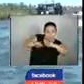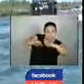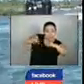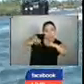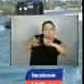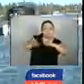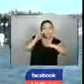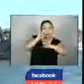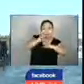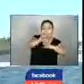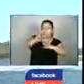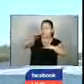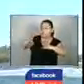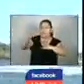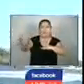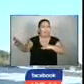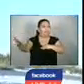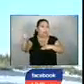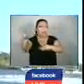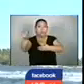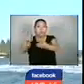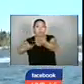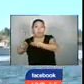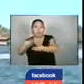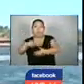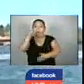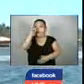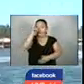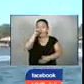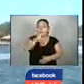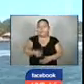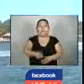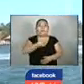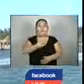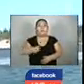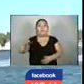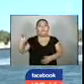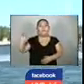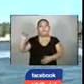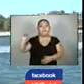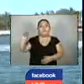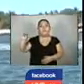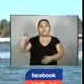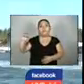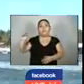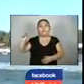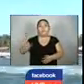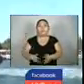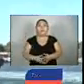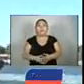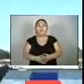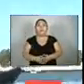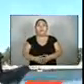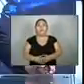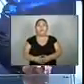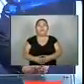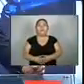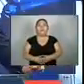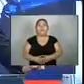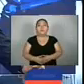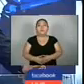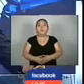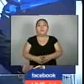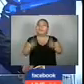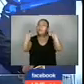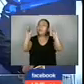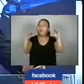áreas que se han vuelto corredores para el tránsito de droga. Informó para Noticiero Hechos, Rommel Hernández. En